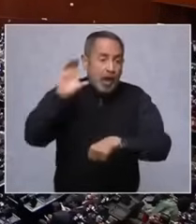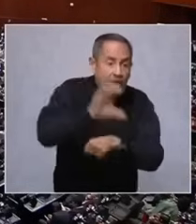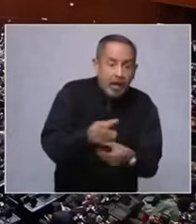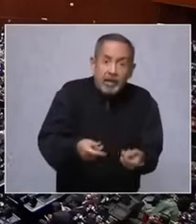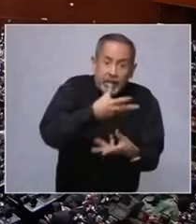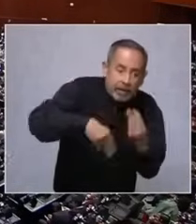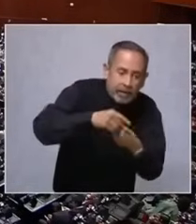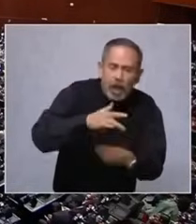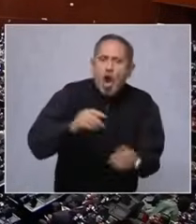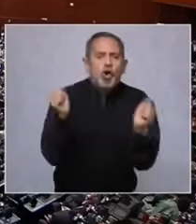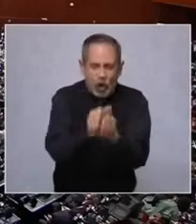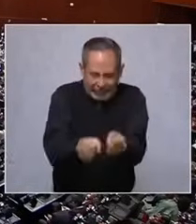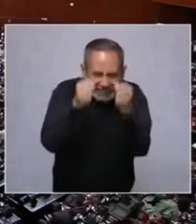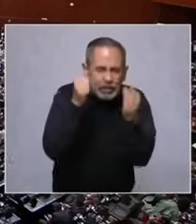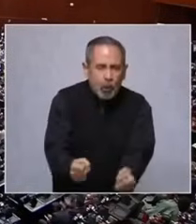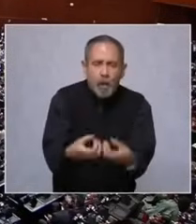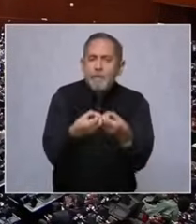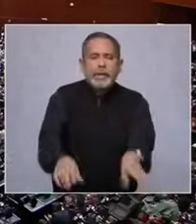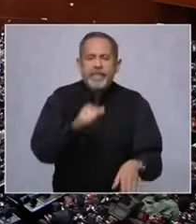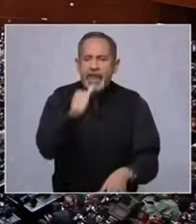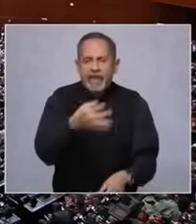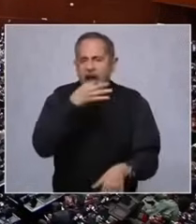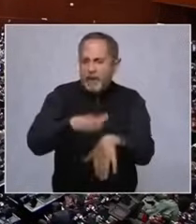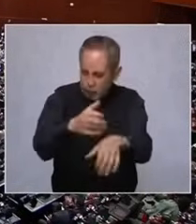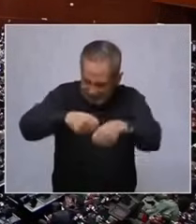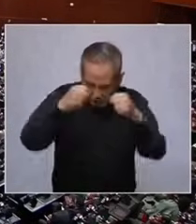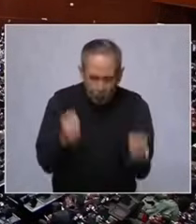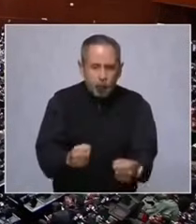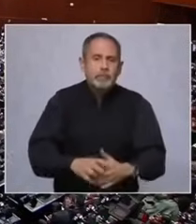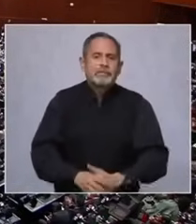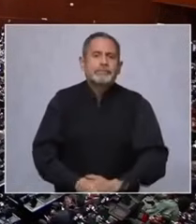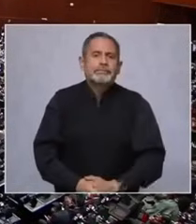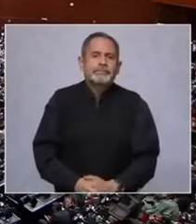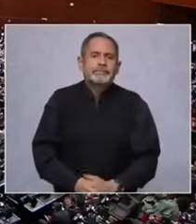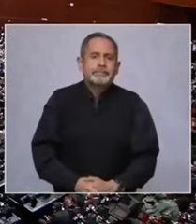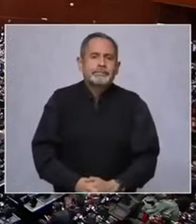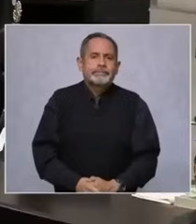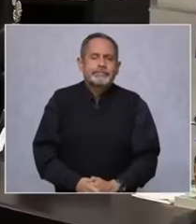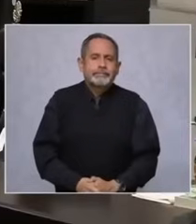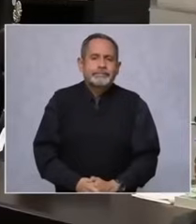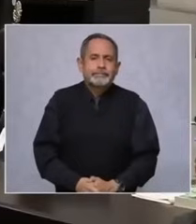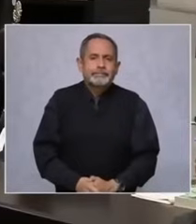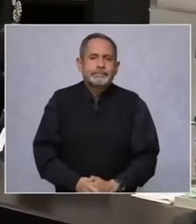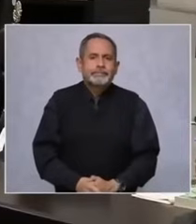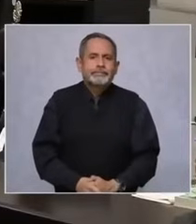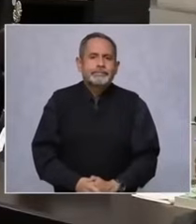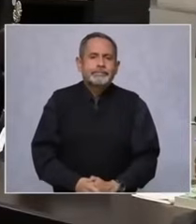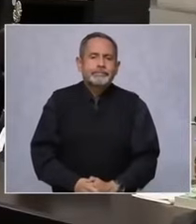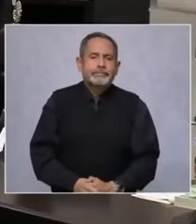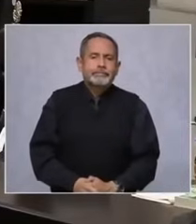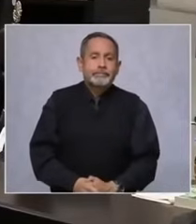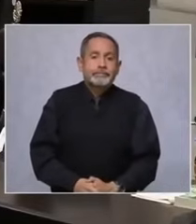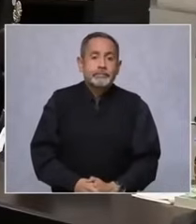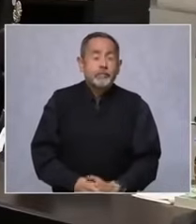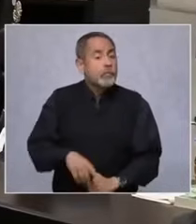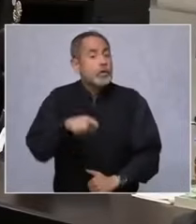lo dijo la presidenta. Mi vida, en México aguántense pueden confiar con los ojos cerrados. Que lo que se